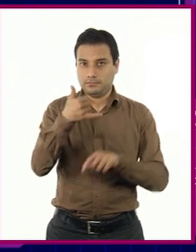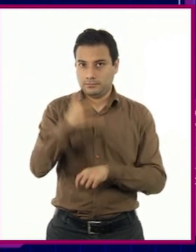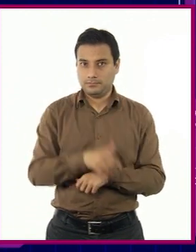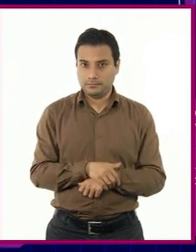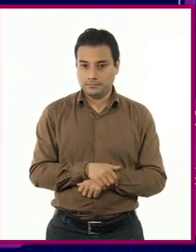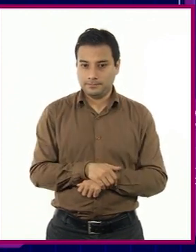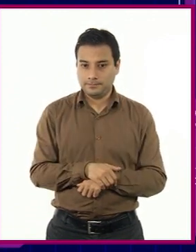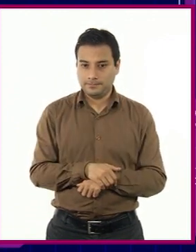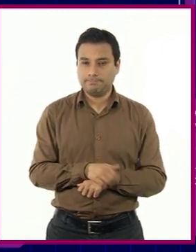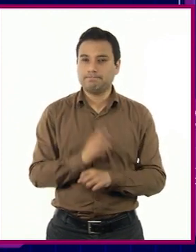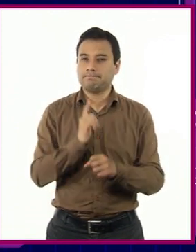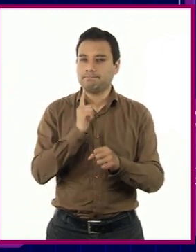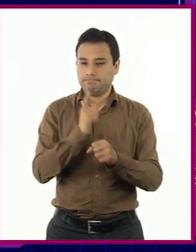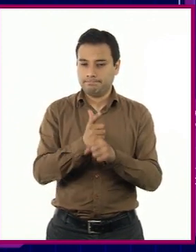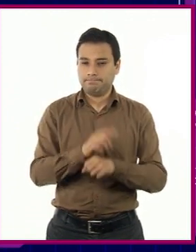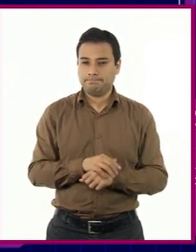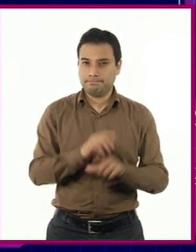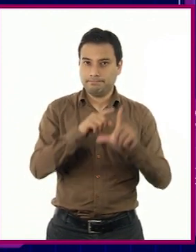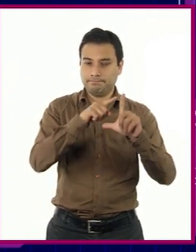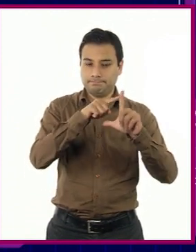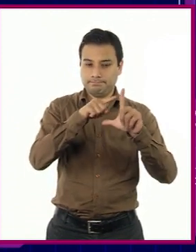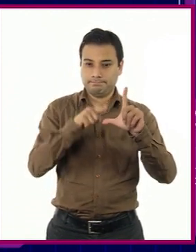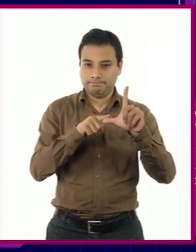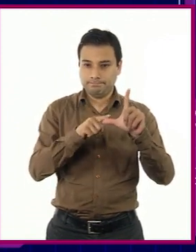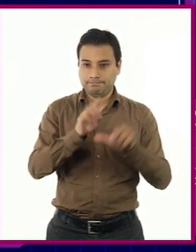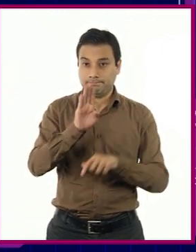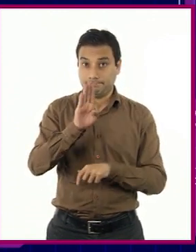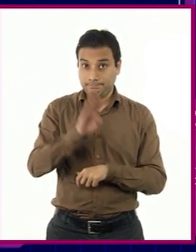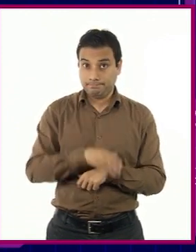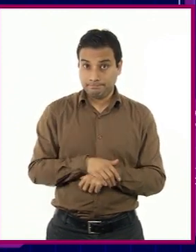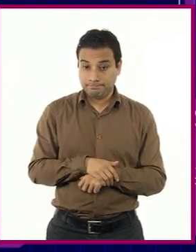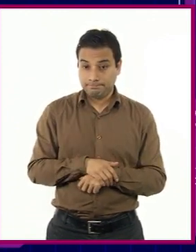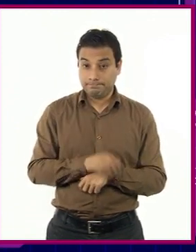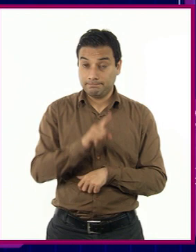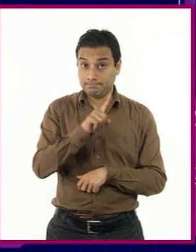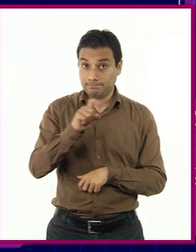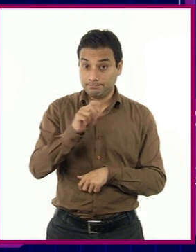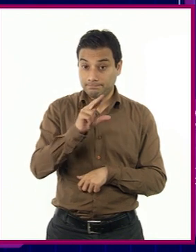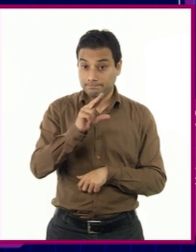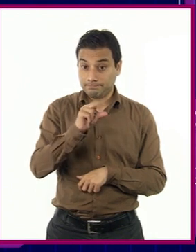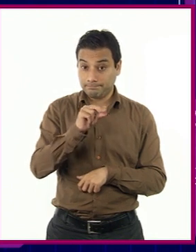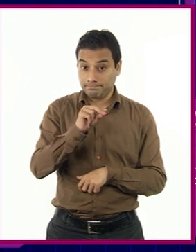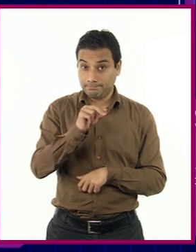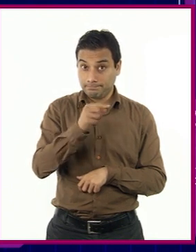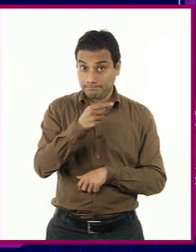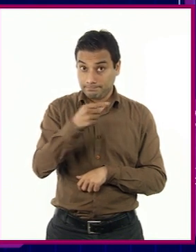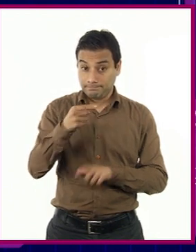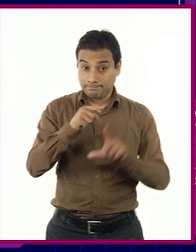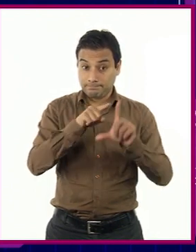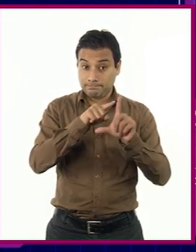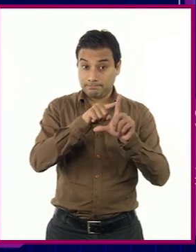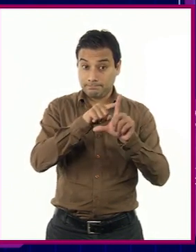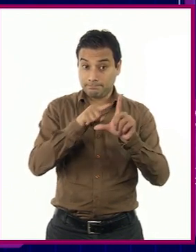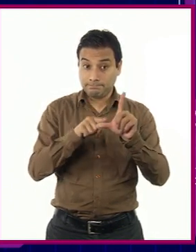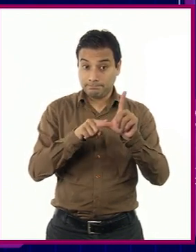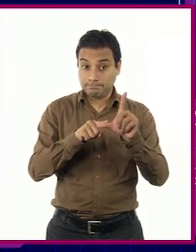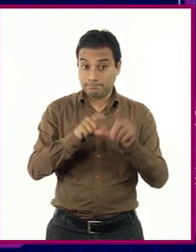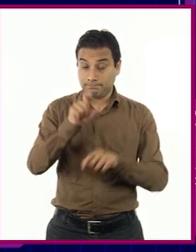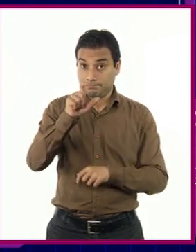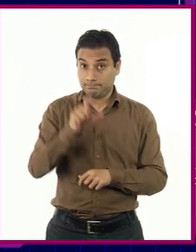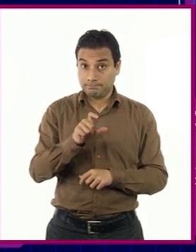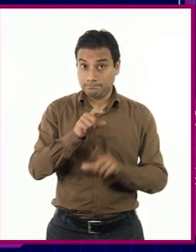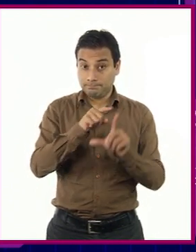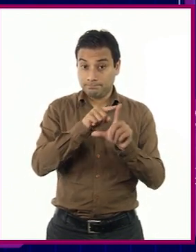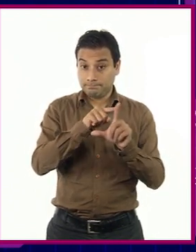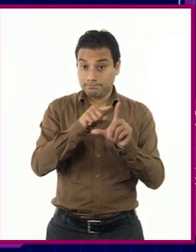Así podemos deducir que si el ángulo B es igual a 180 grados menos el ángulo X menos el